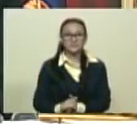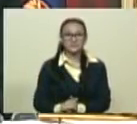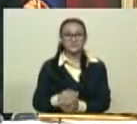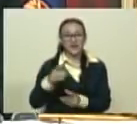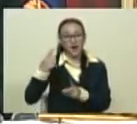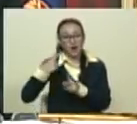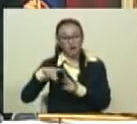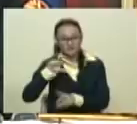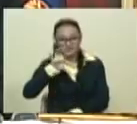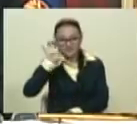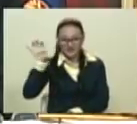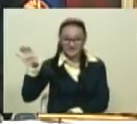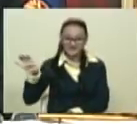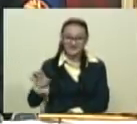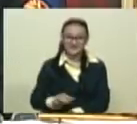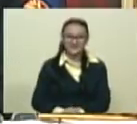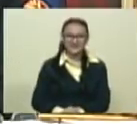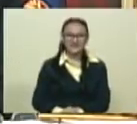Filipinas,